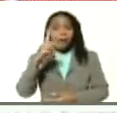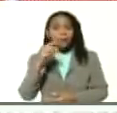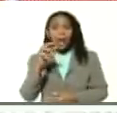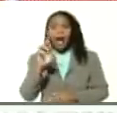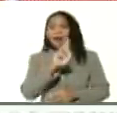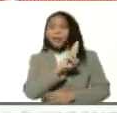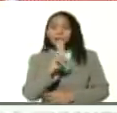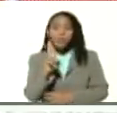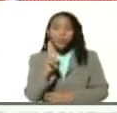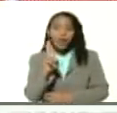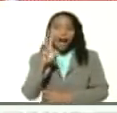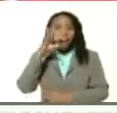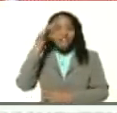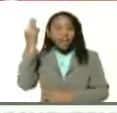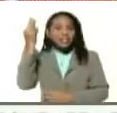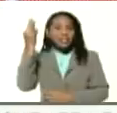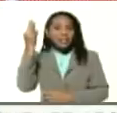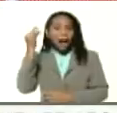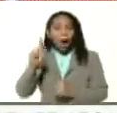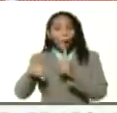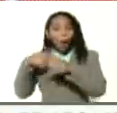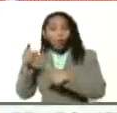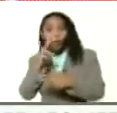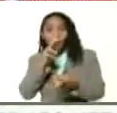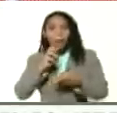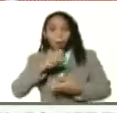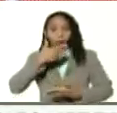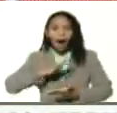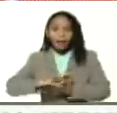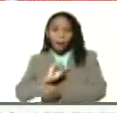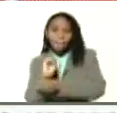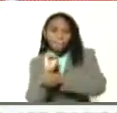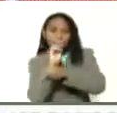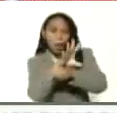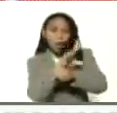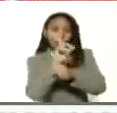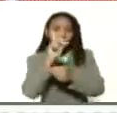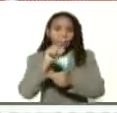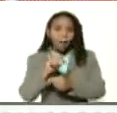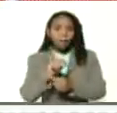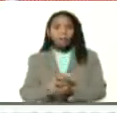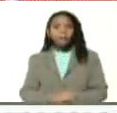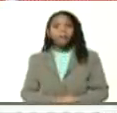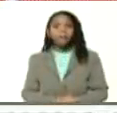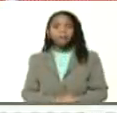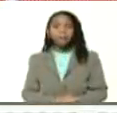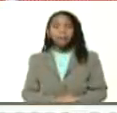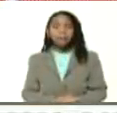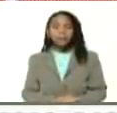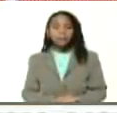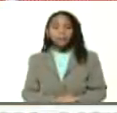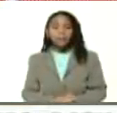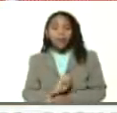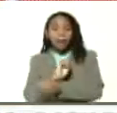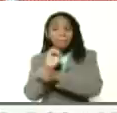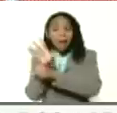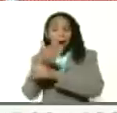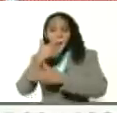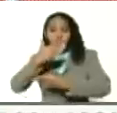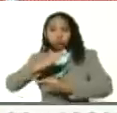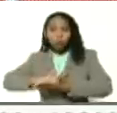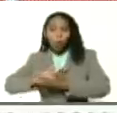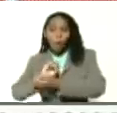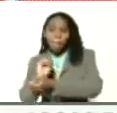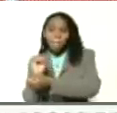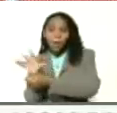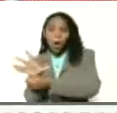Envía comunicación al Clearstream Banking del Gran Ducado de Luxemburgo. Envía comunicación al Invest